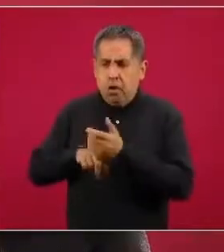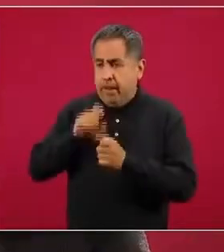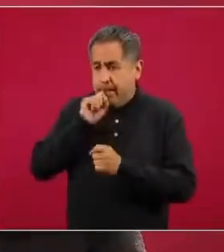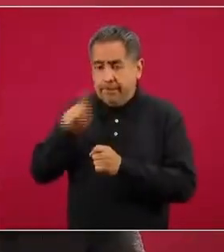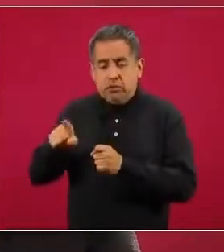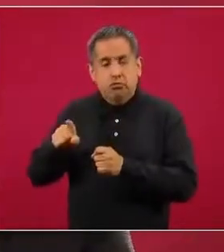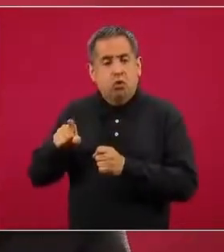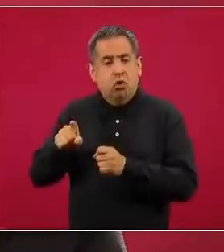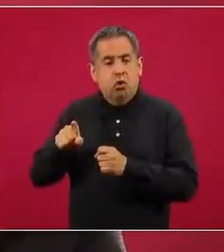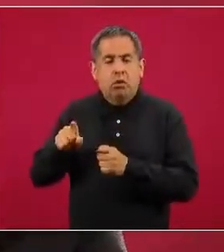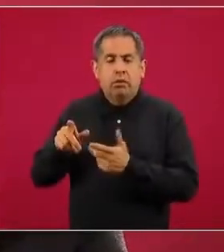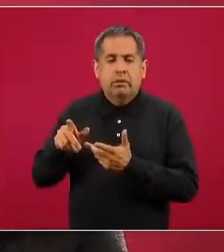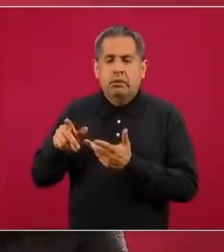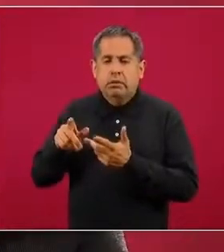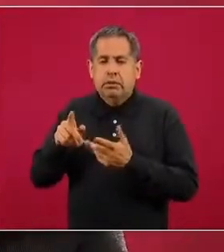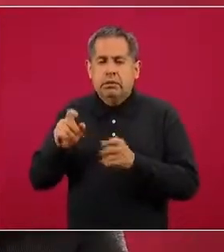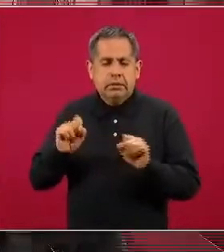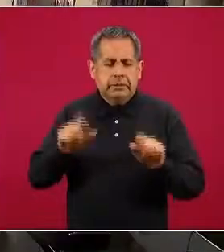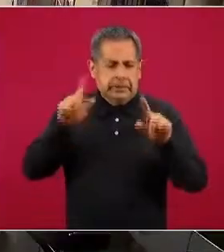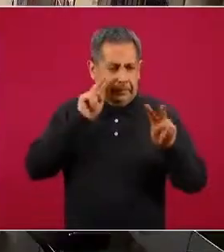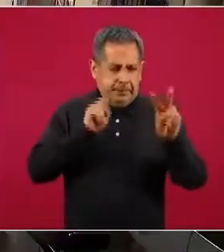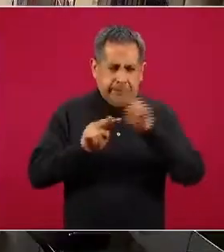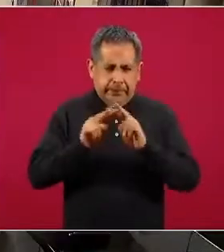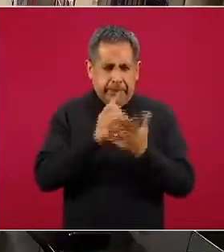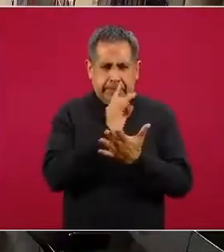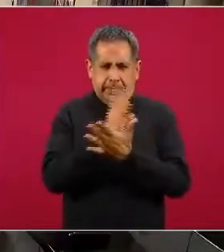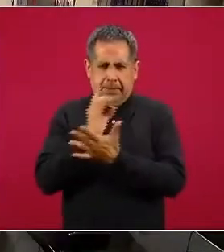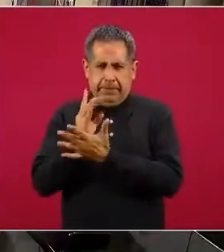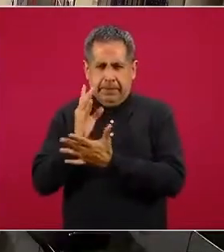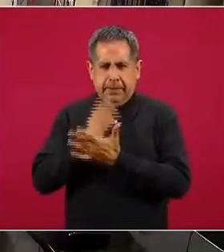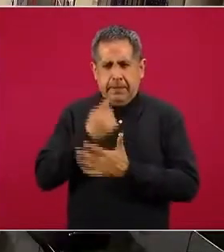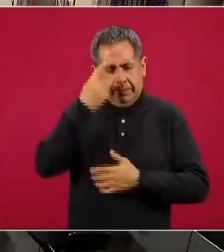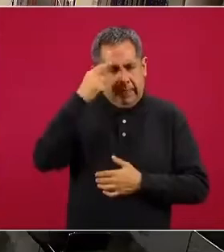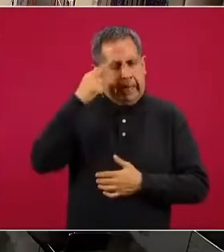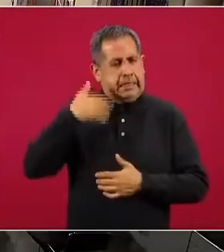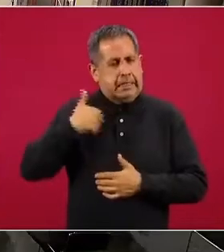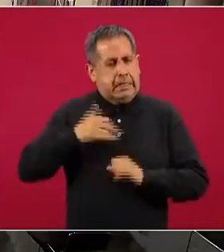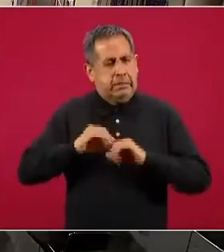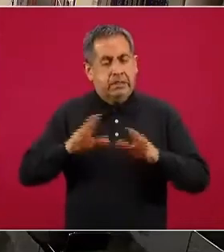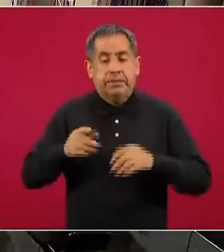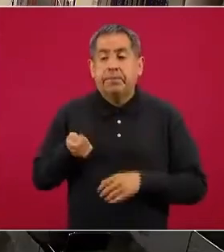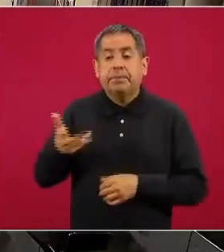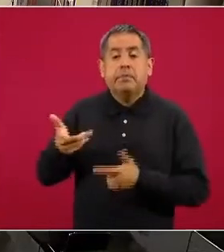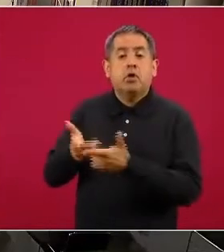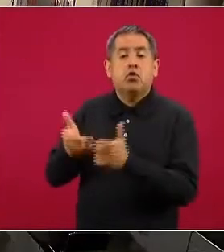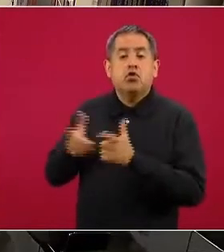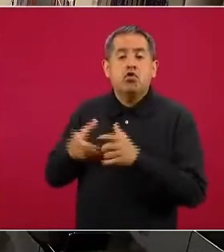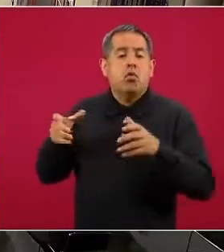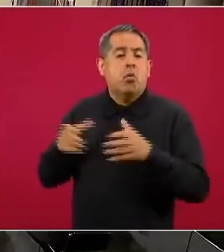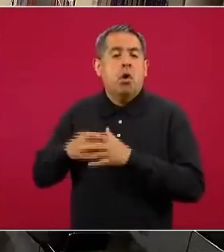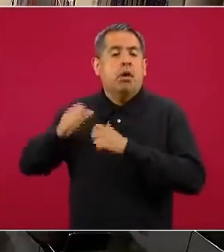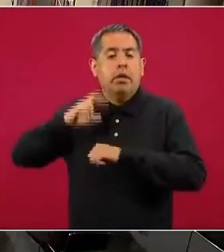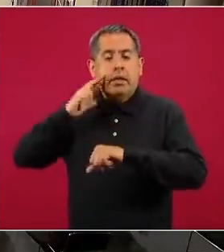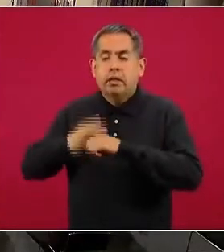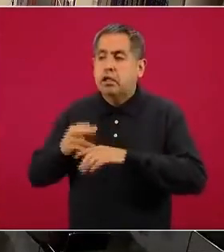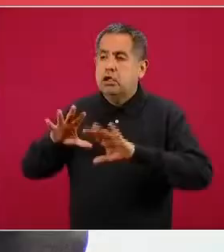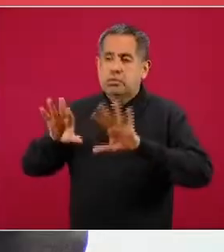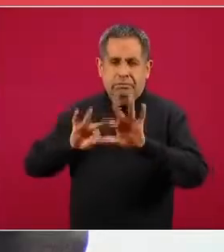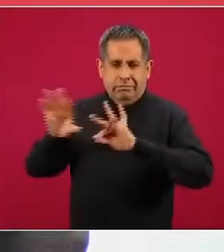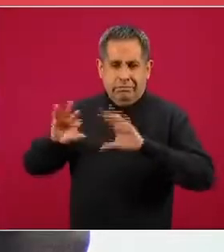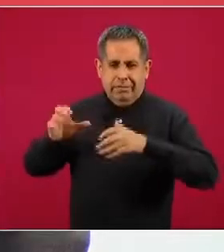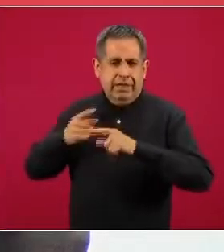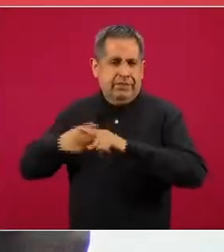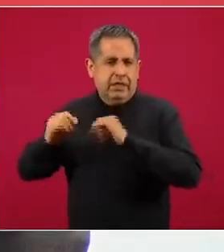estos magníficos visualizadores y tableros de control. El grupo, como se conoce, lo integramos con el conjunto de